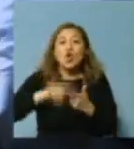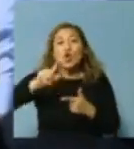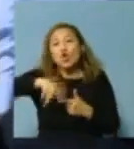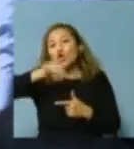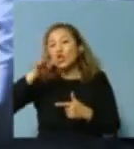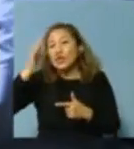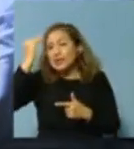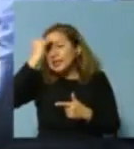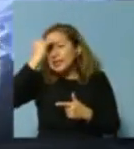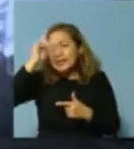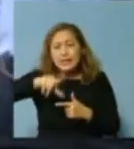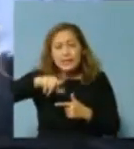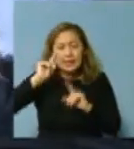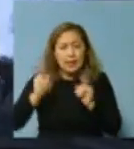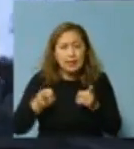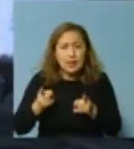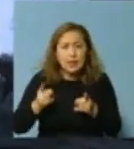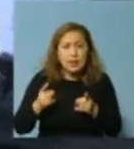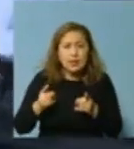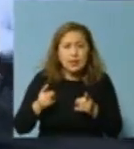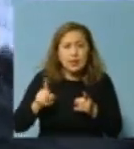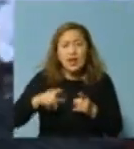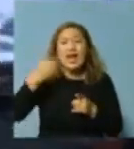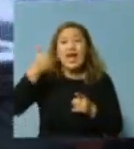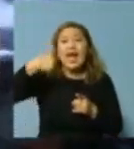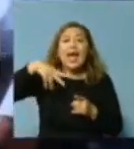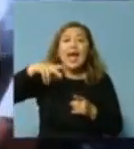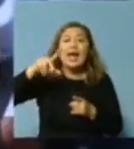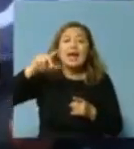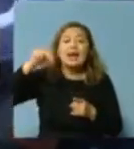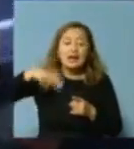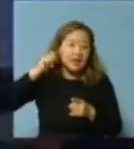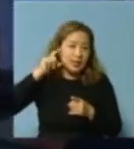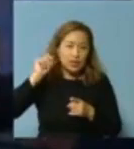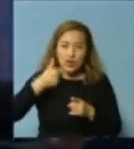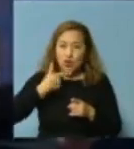inauguramos otro, creo que acá en Ciénaga, en el Angosto.